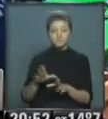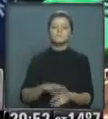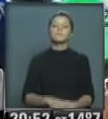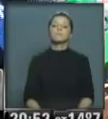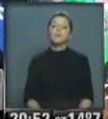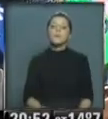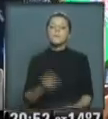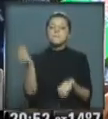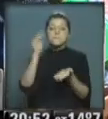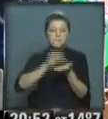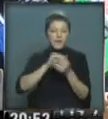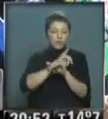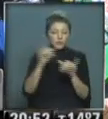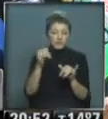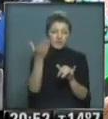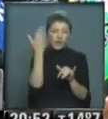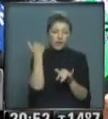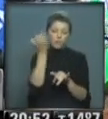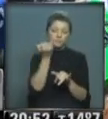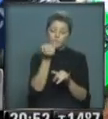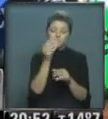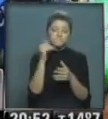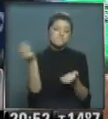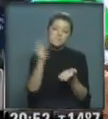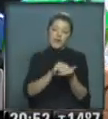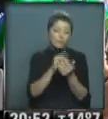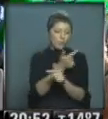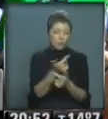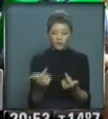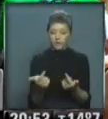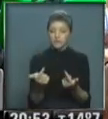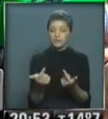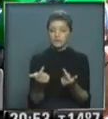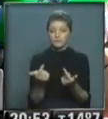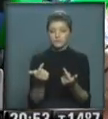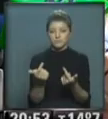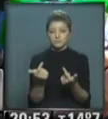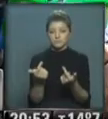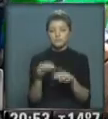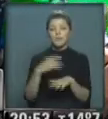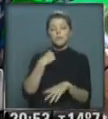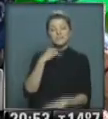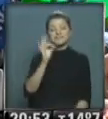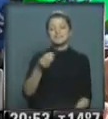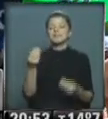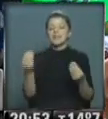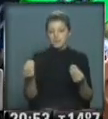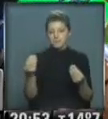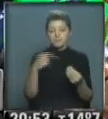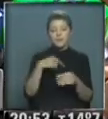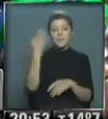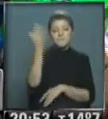las que ya hemos comentado y dicho, mucho más que eso no tenemos. Lo que sí, bueno, ya pasó